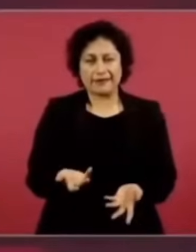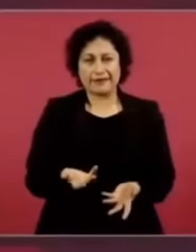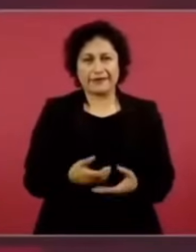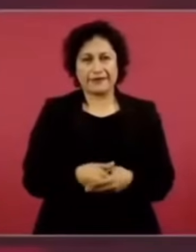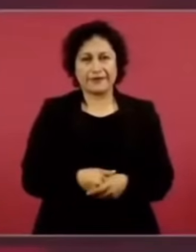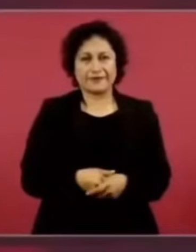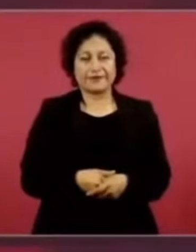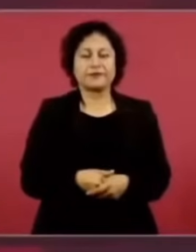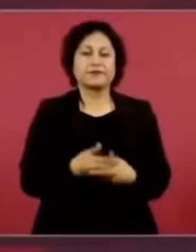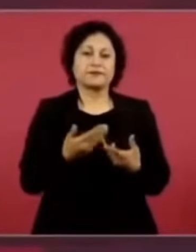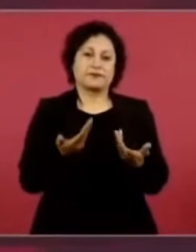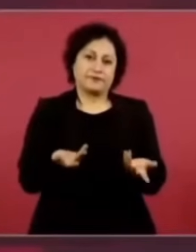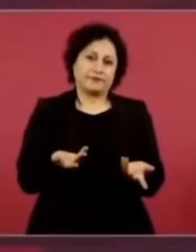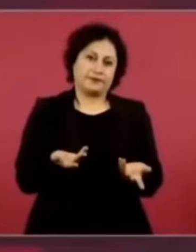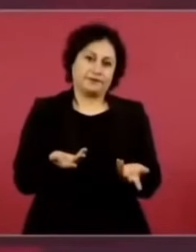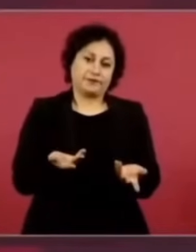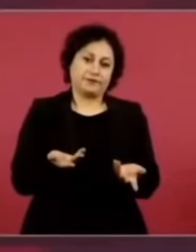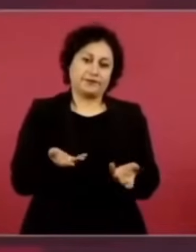zigzagueo